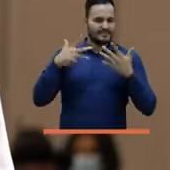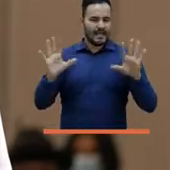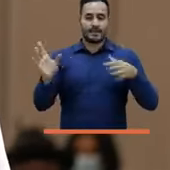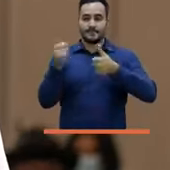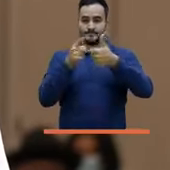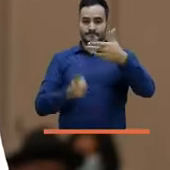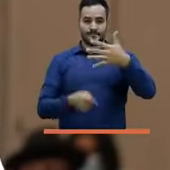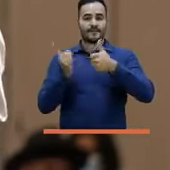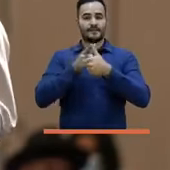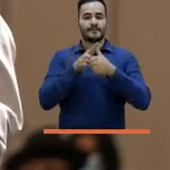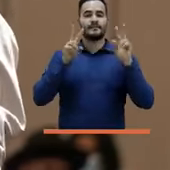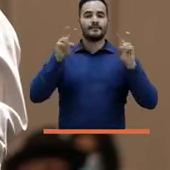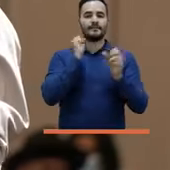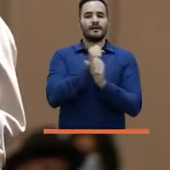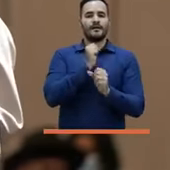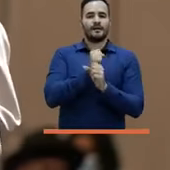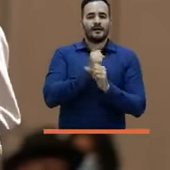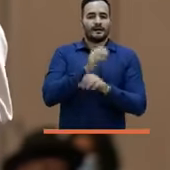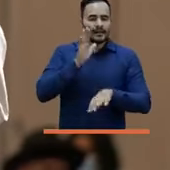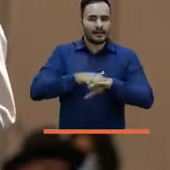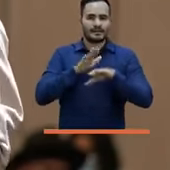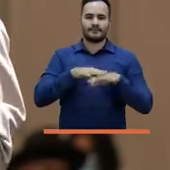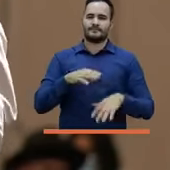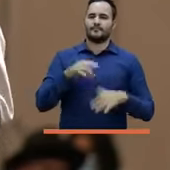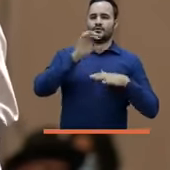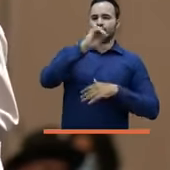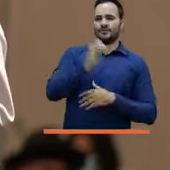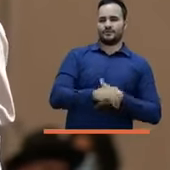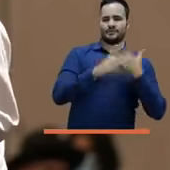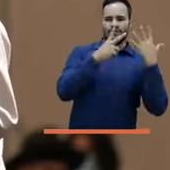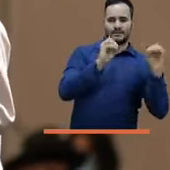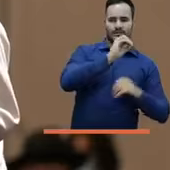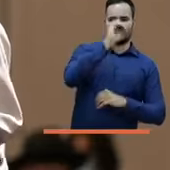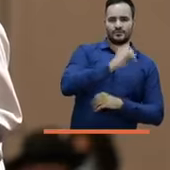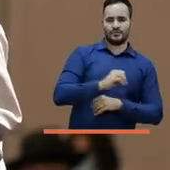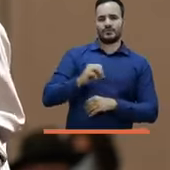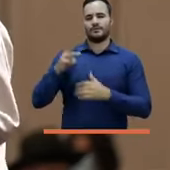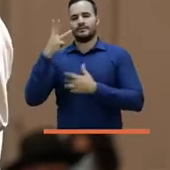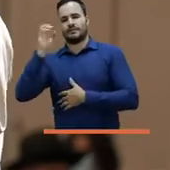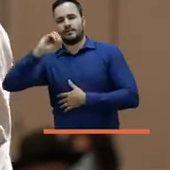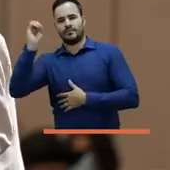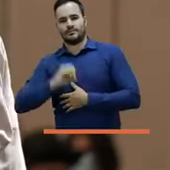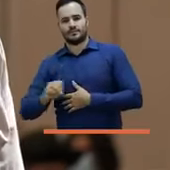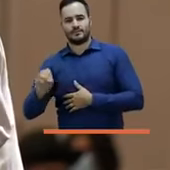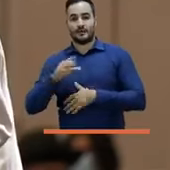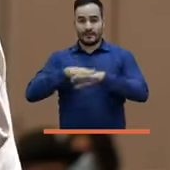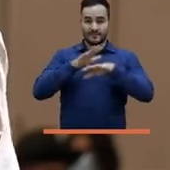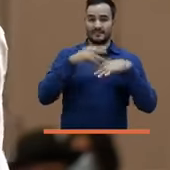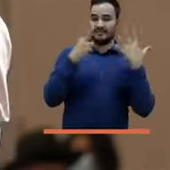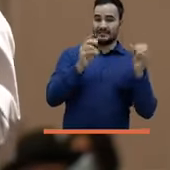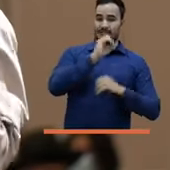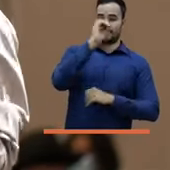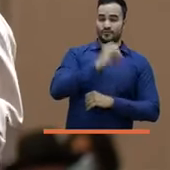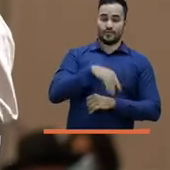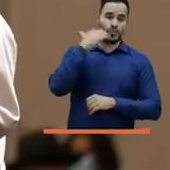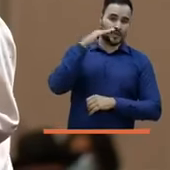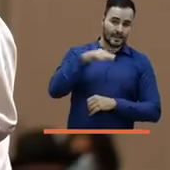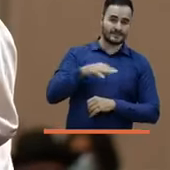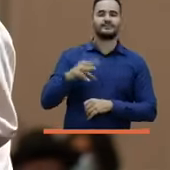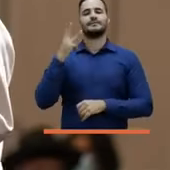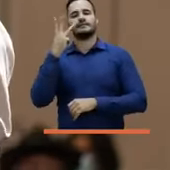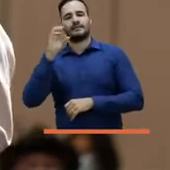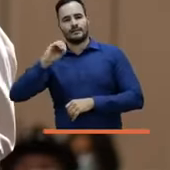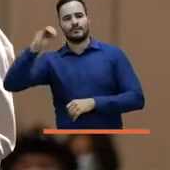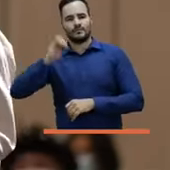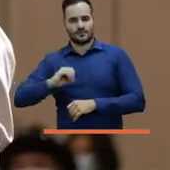mantener la proporción 70 30 nosotros tenemos 70 por ciento de mujeres empleadas y el 30 por ciento son hombres porque el